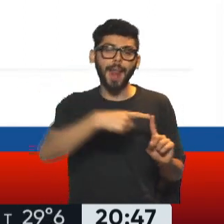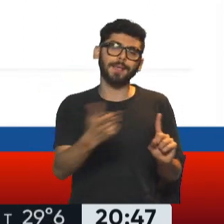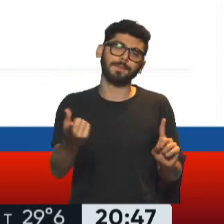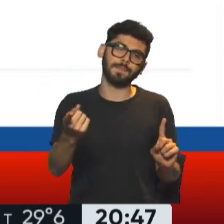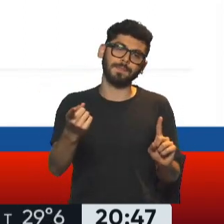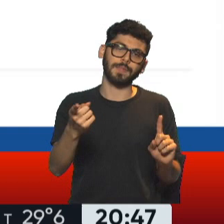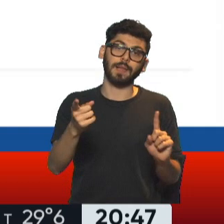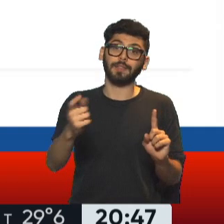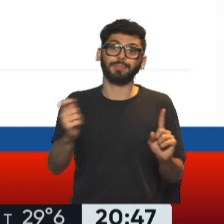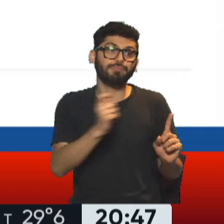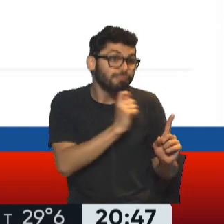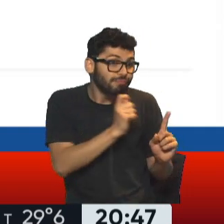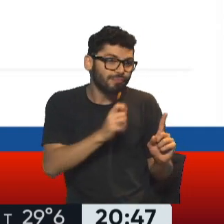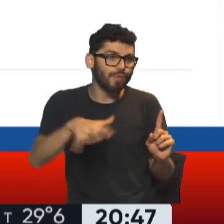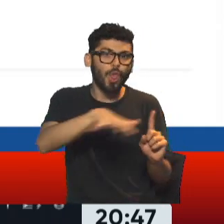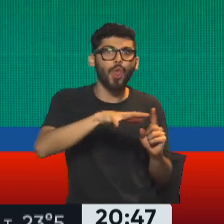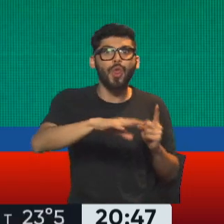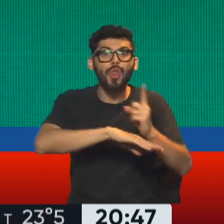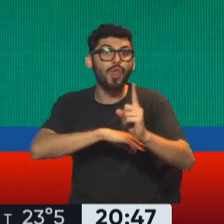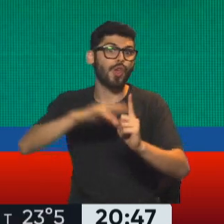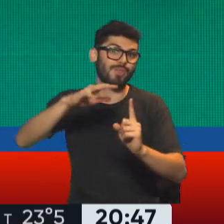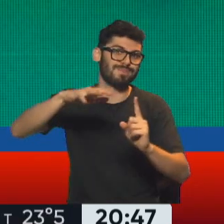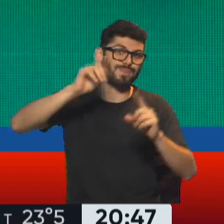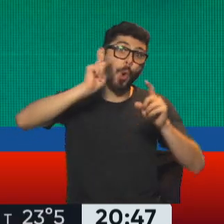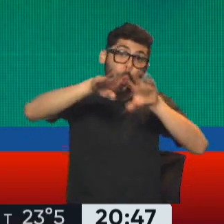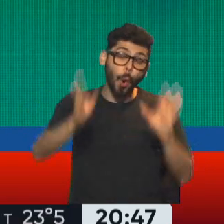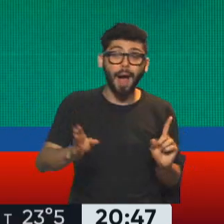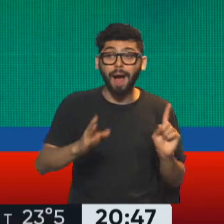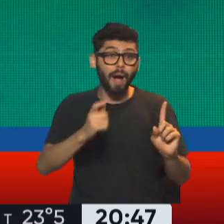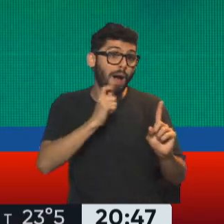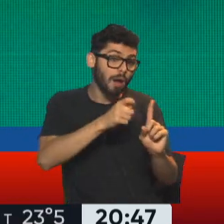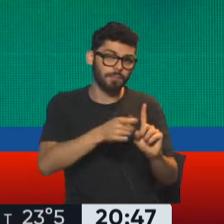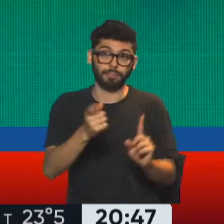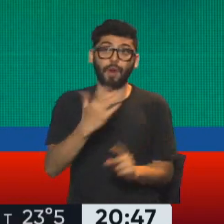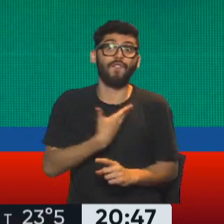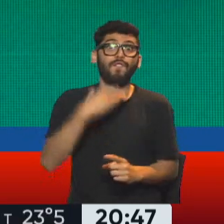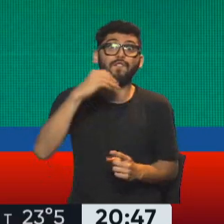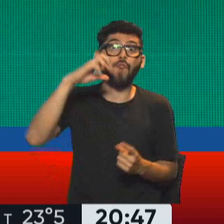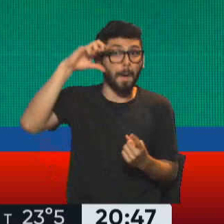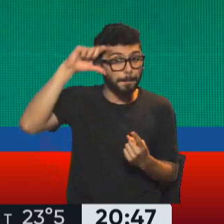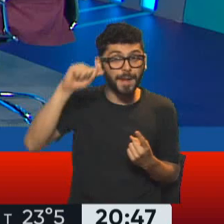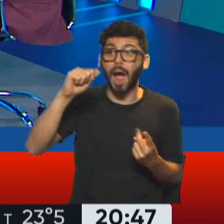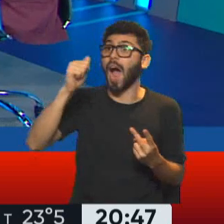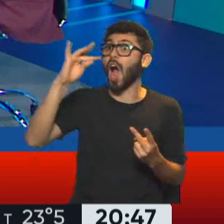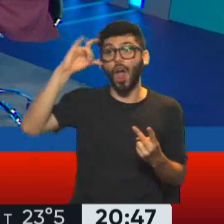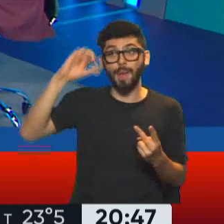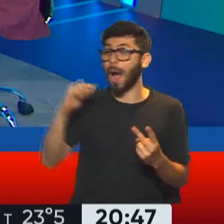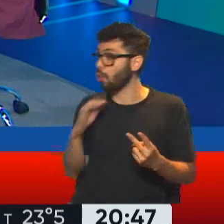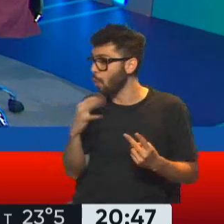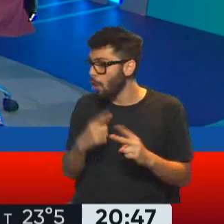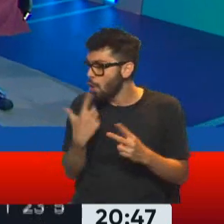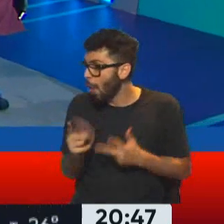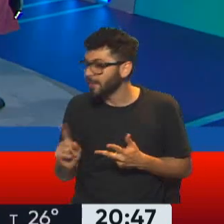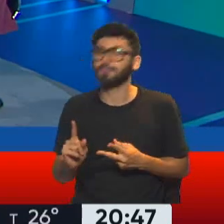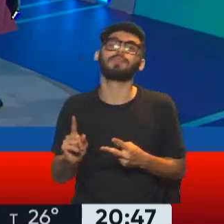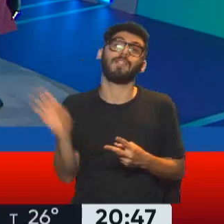que cubría su ingreso al juzgado de Dolores. Digamos, después de todo esto, hasta FOPEA y ADEPA, que algunos decían no van a salir, salieron.